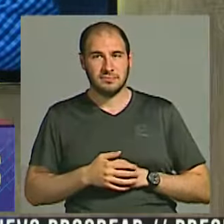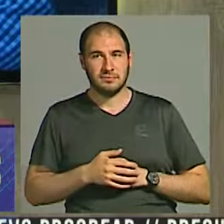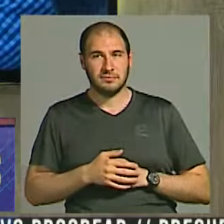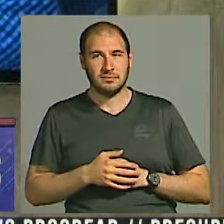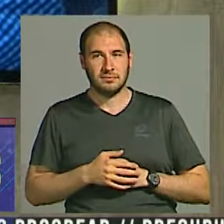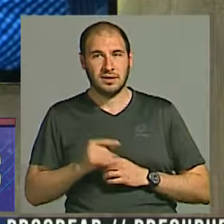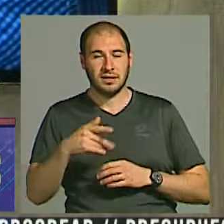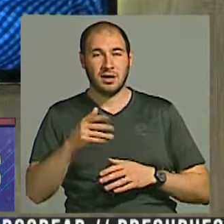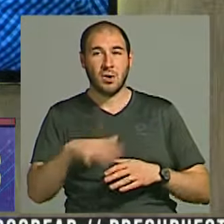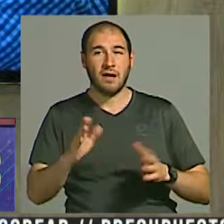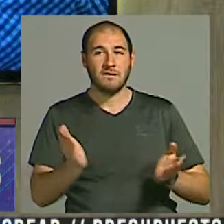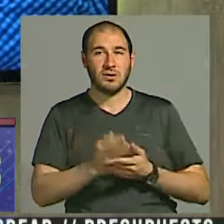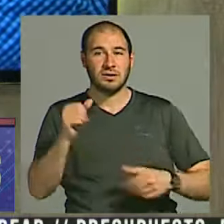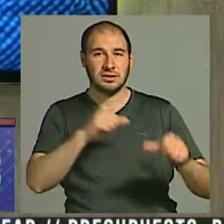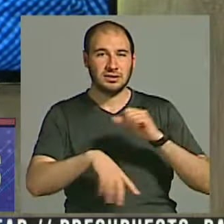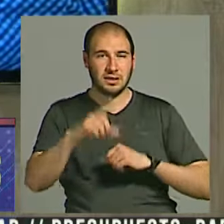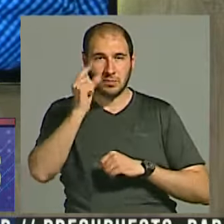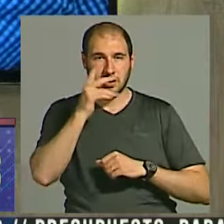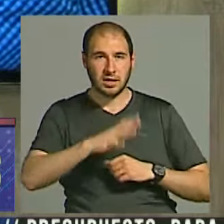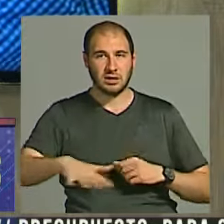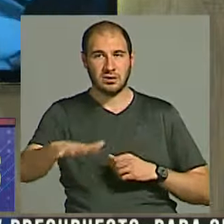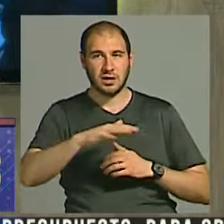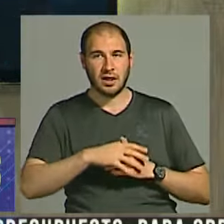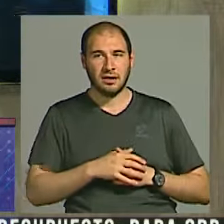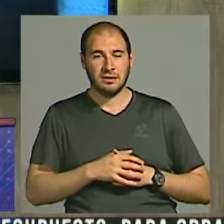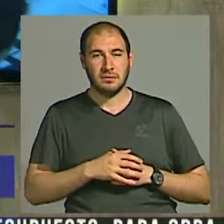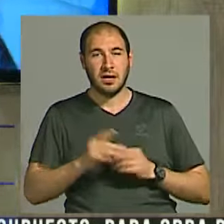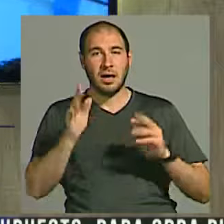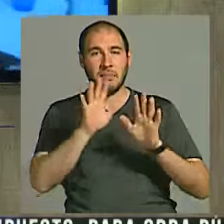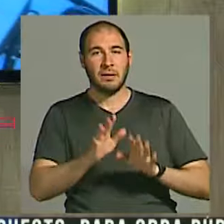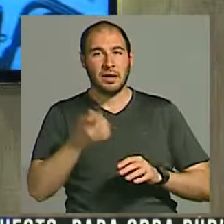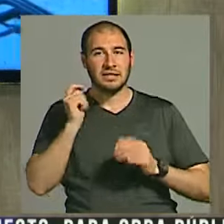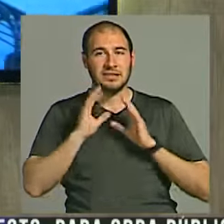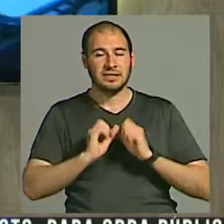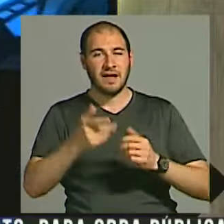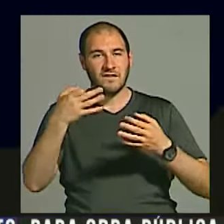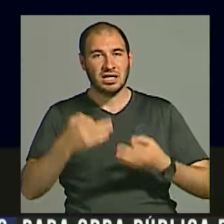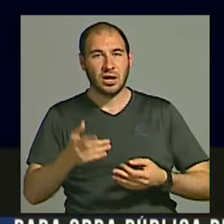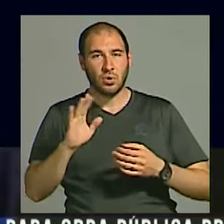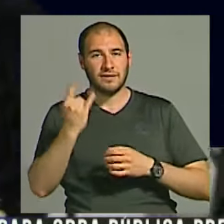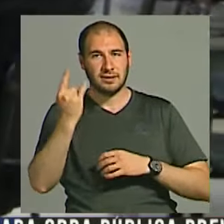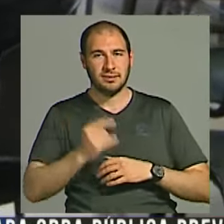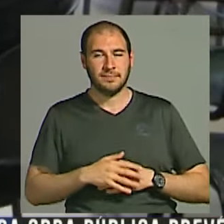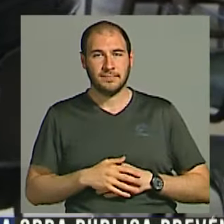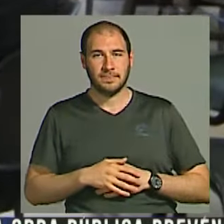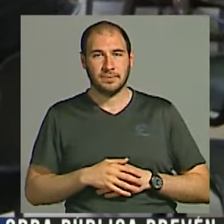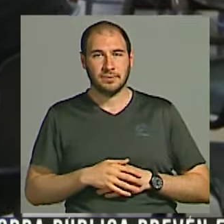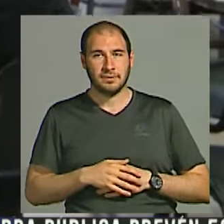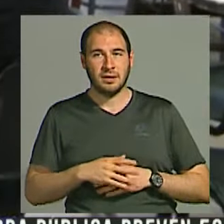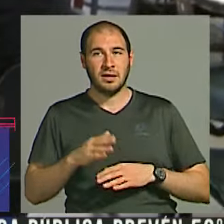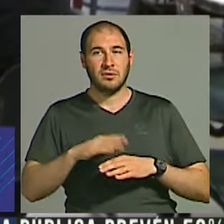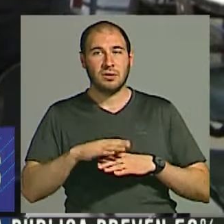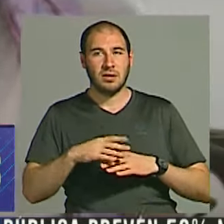se desarrolló en la Facultad de Ciencias Políticas y Sociales y fue organizada por la Secretaría de Bienestar Universitario a través de